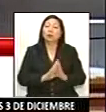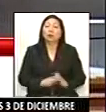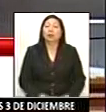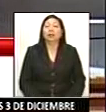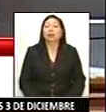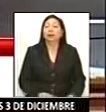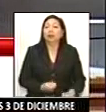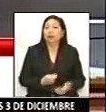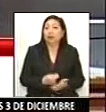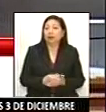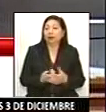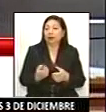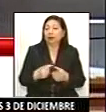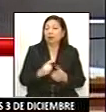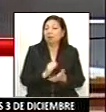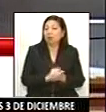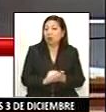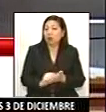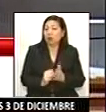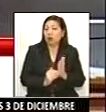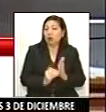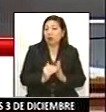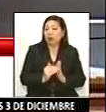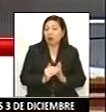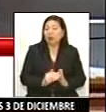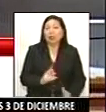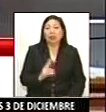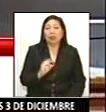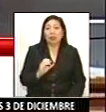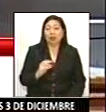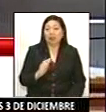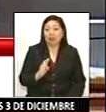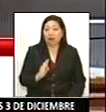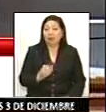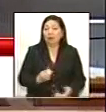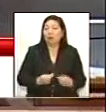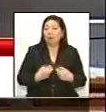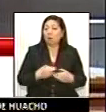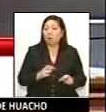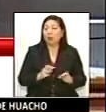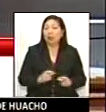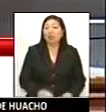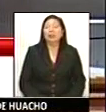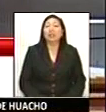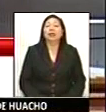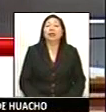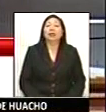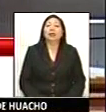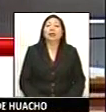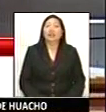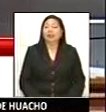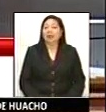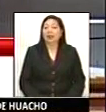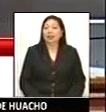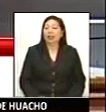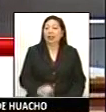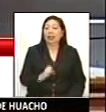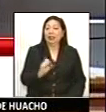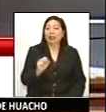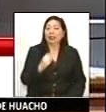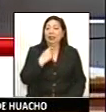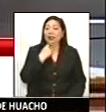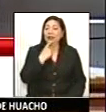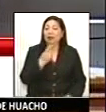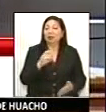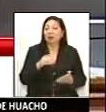La remuneración íntegra mensual superior RIMS de la primera categoría de la carrera pública de IES y EES se